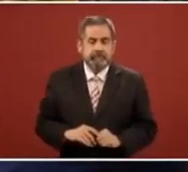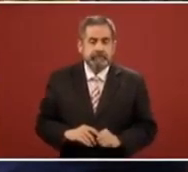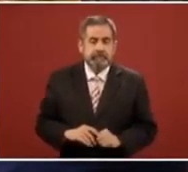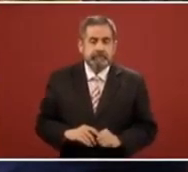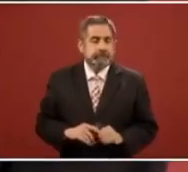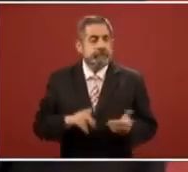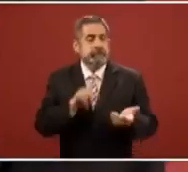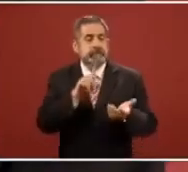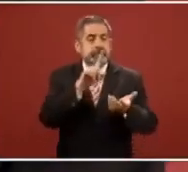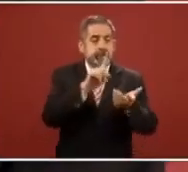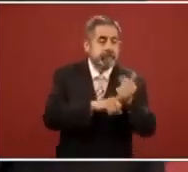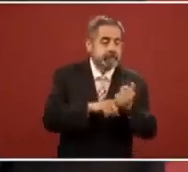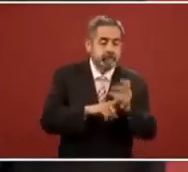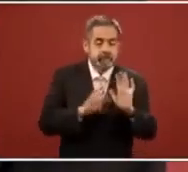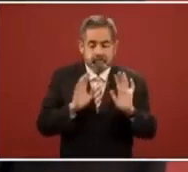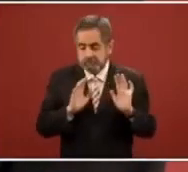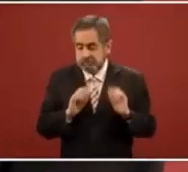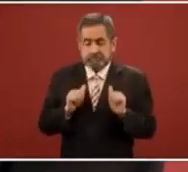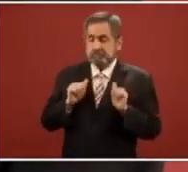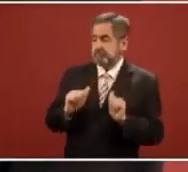de cuello blanco,